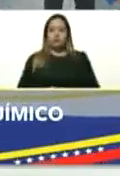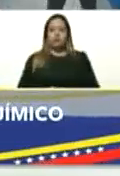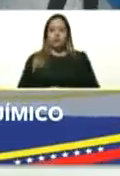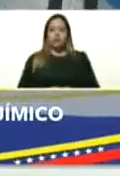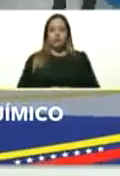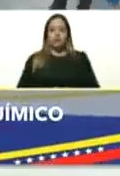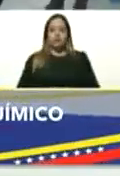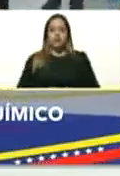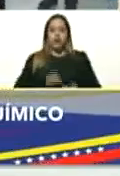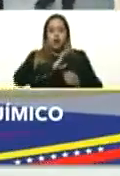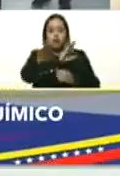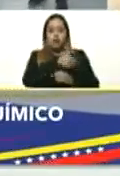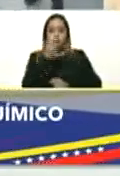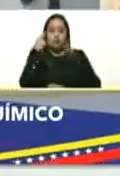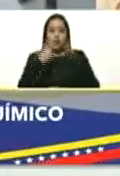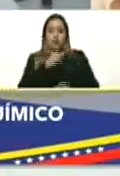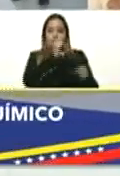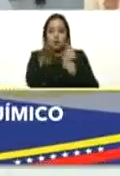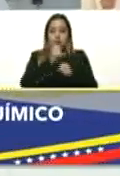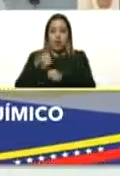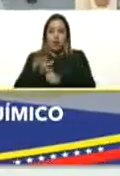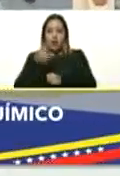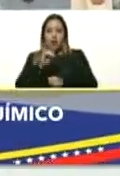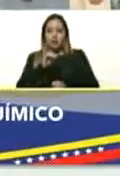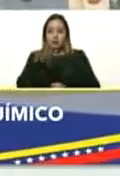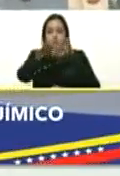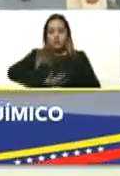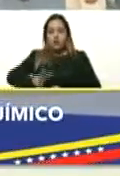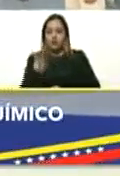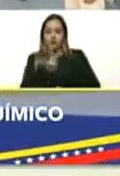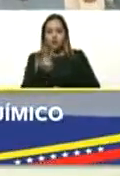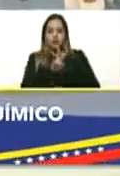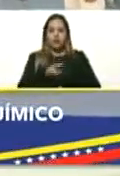bolivariana de los trabajadores, lo recorrimos de punta a punta.